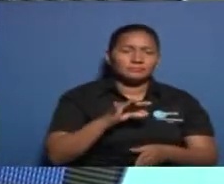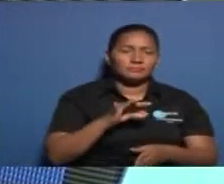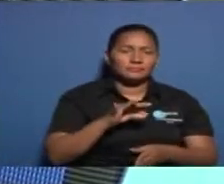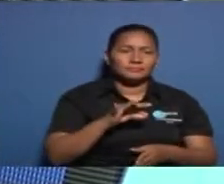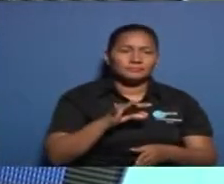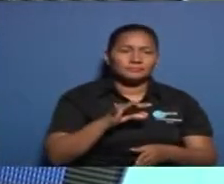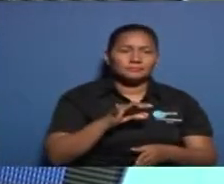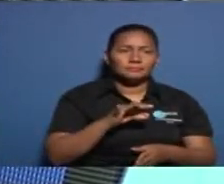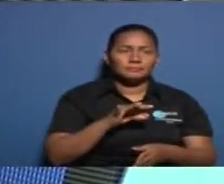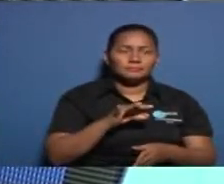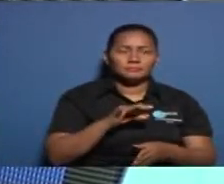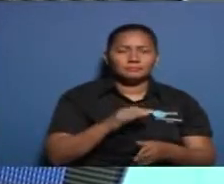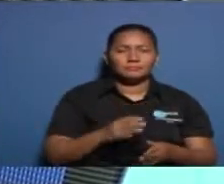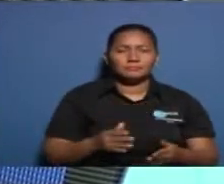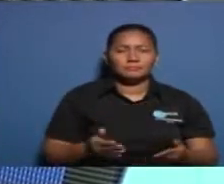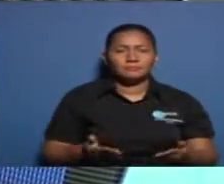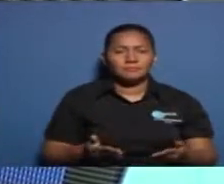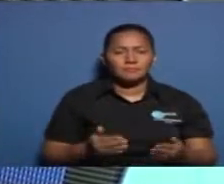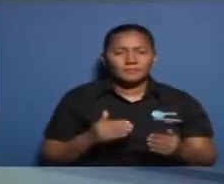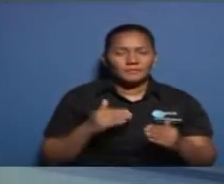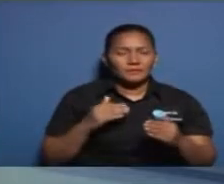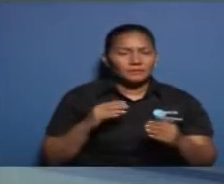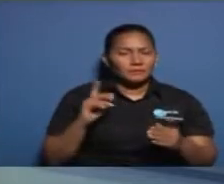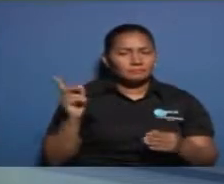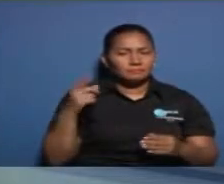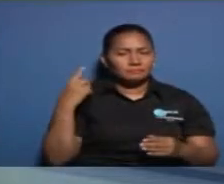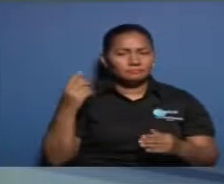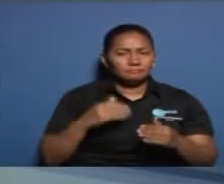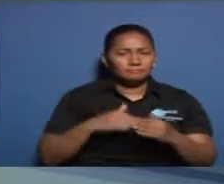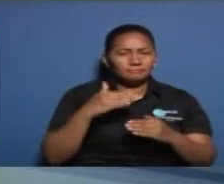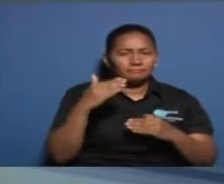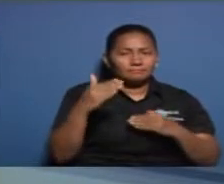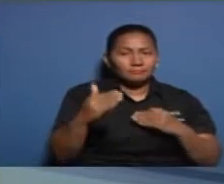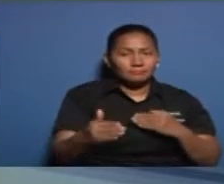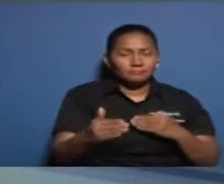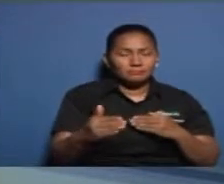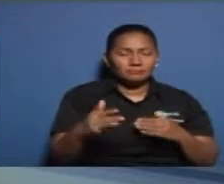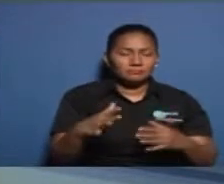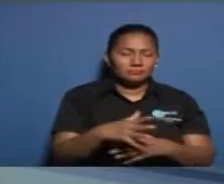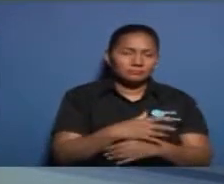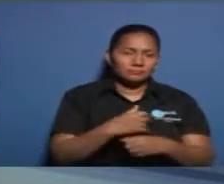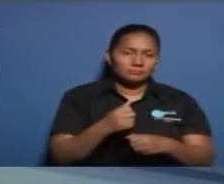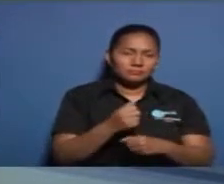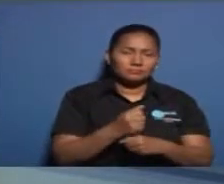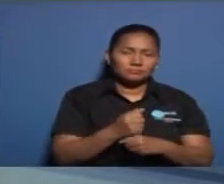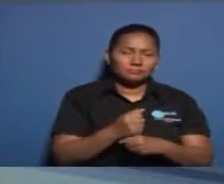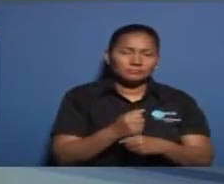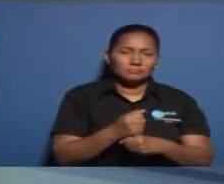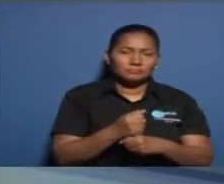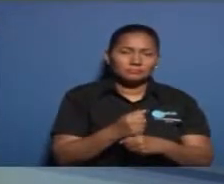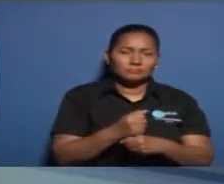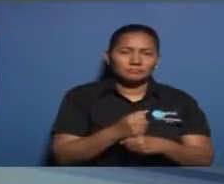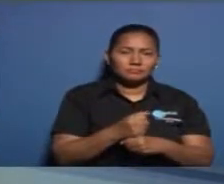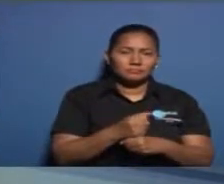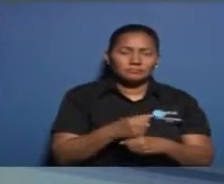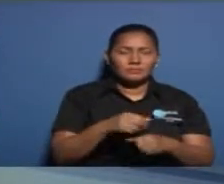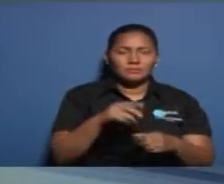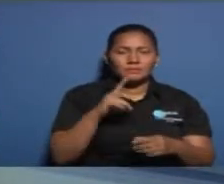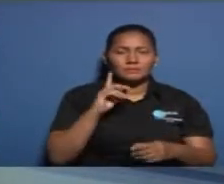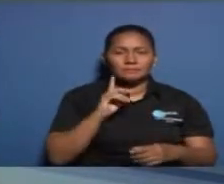siempre después de los acontecimientos y yo quisiera mandar un mensaje a todas las personas que son candidatos y calidades en este